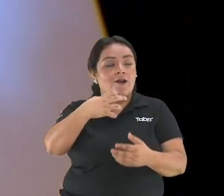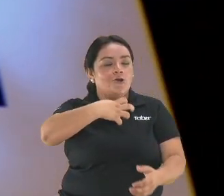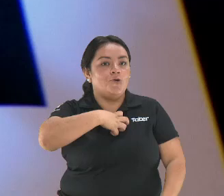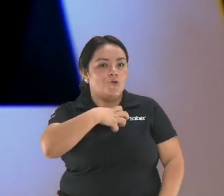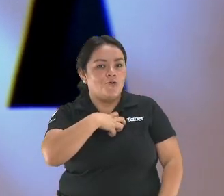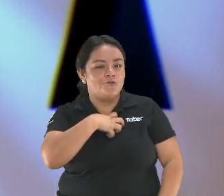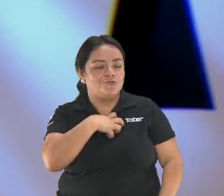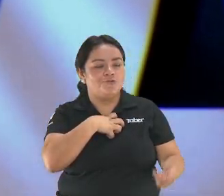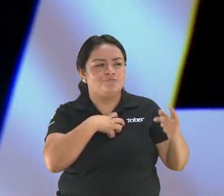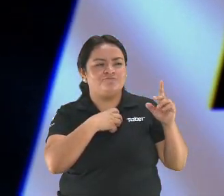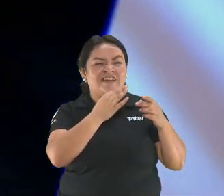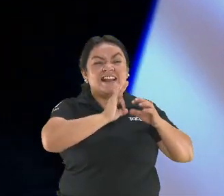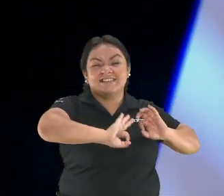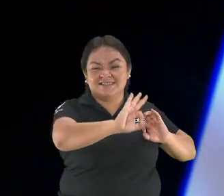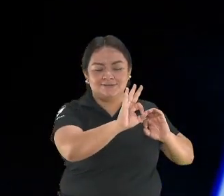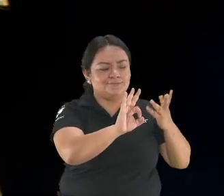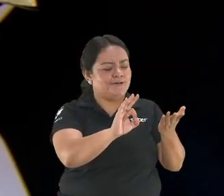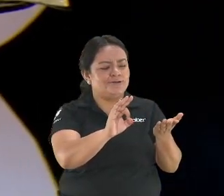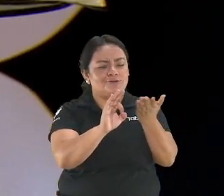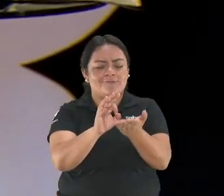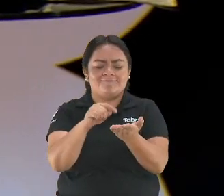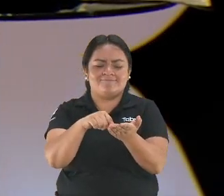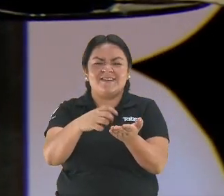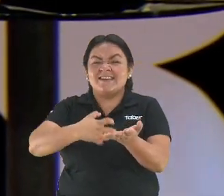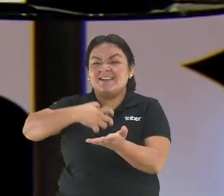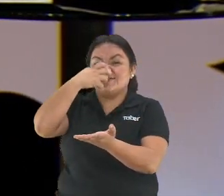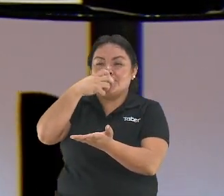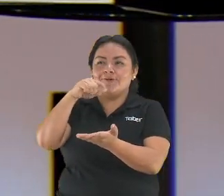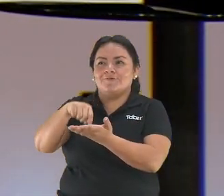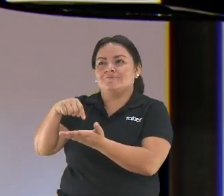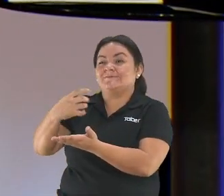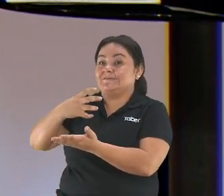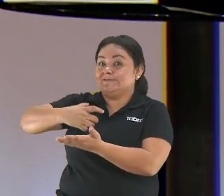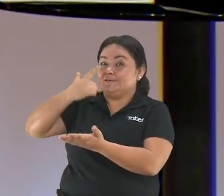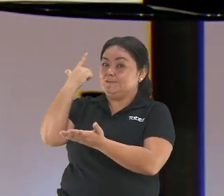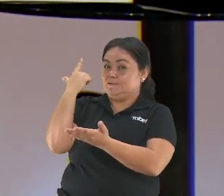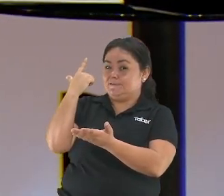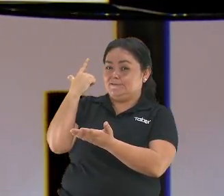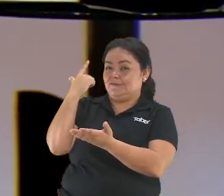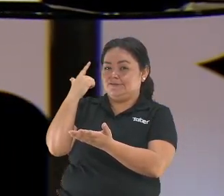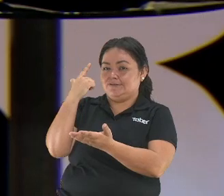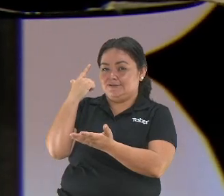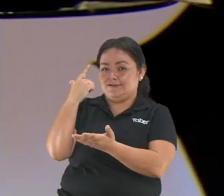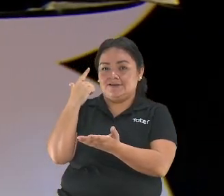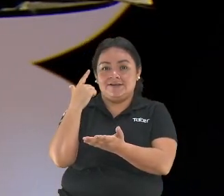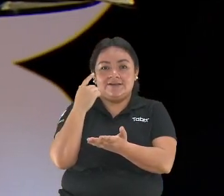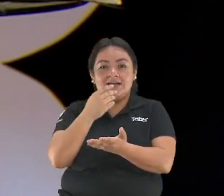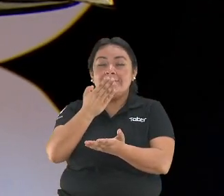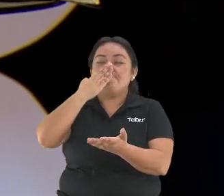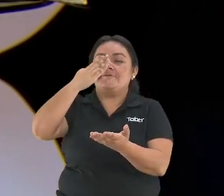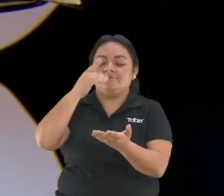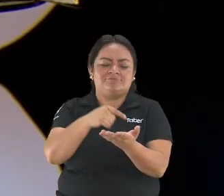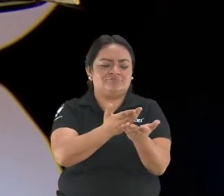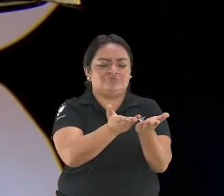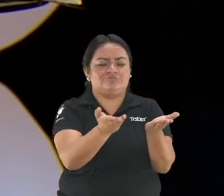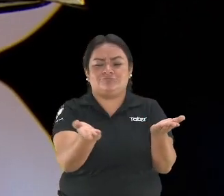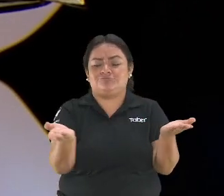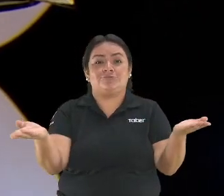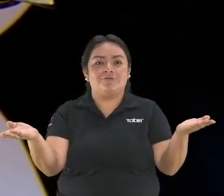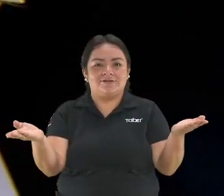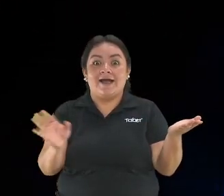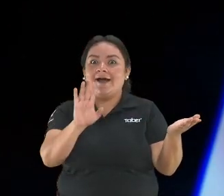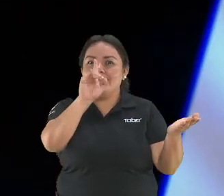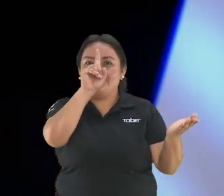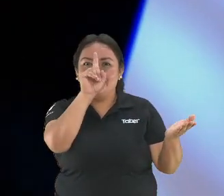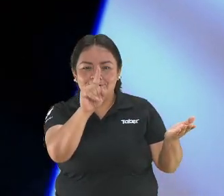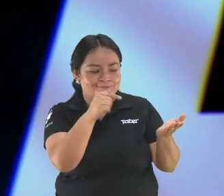el resentimiento el enojo la ira la maledicencia de la boca pero había